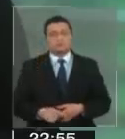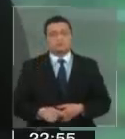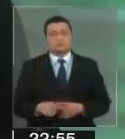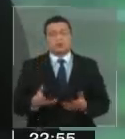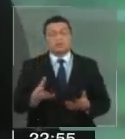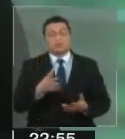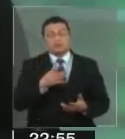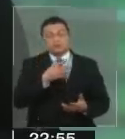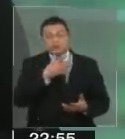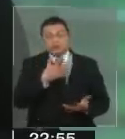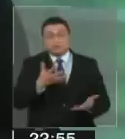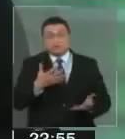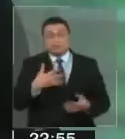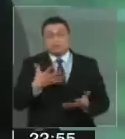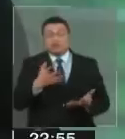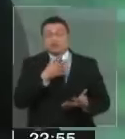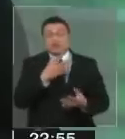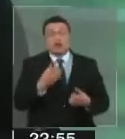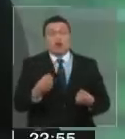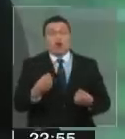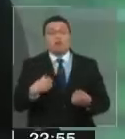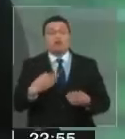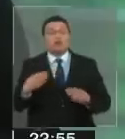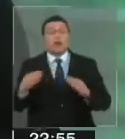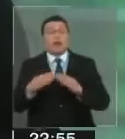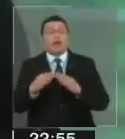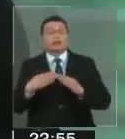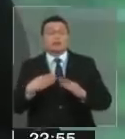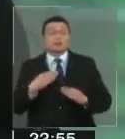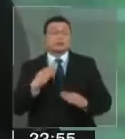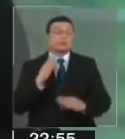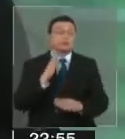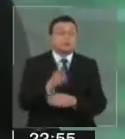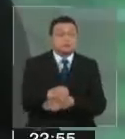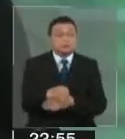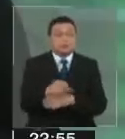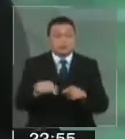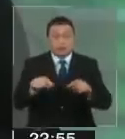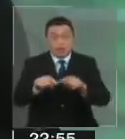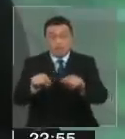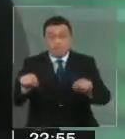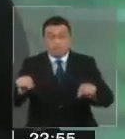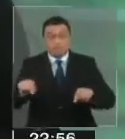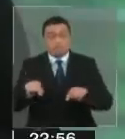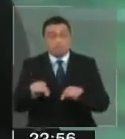ay, no sé. No sé cómo sería llegar a mi casa y que esa pieza